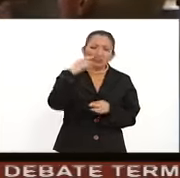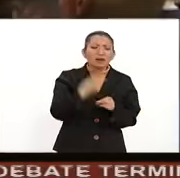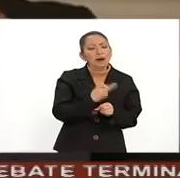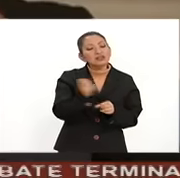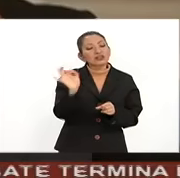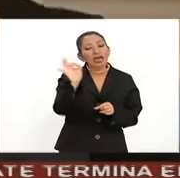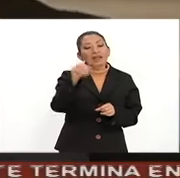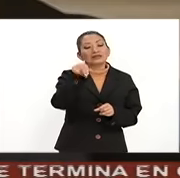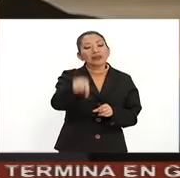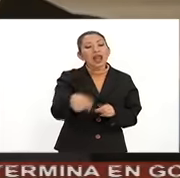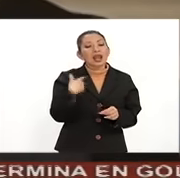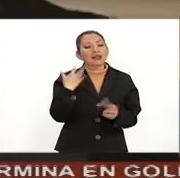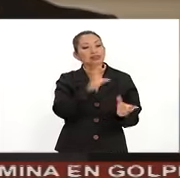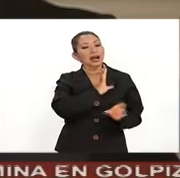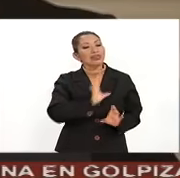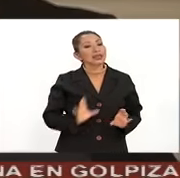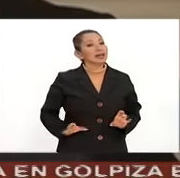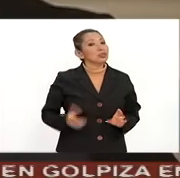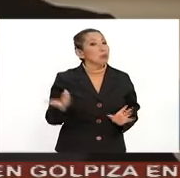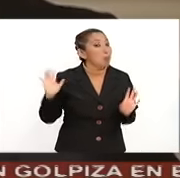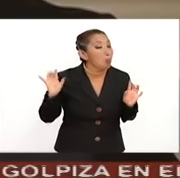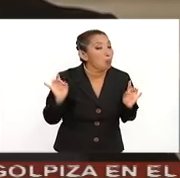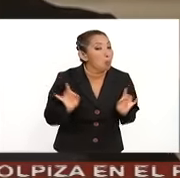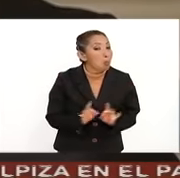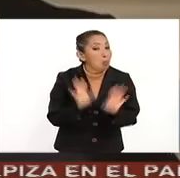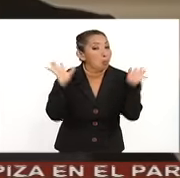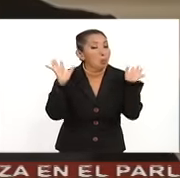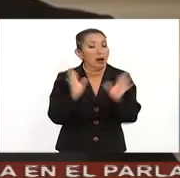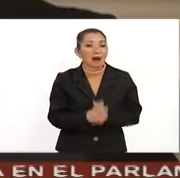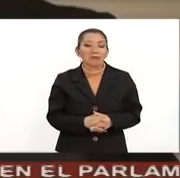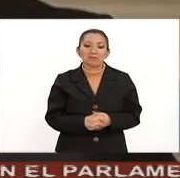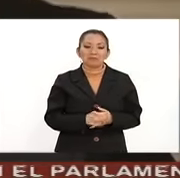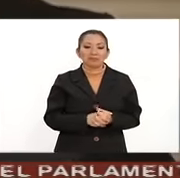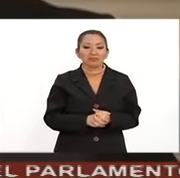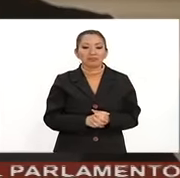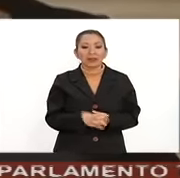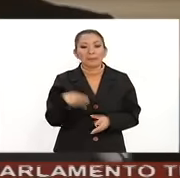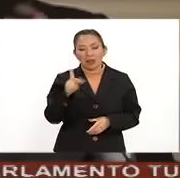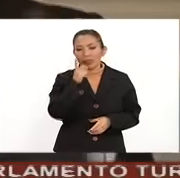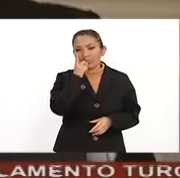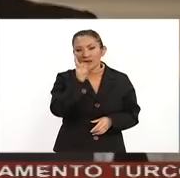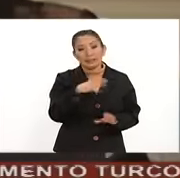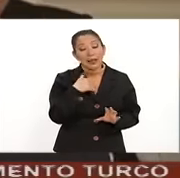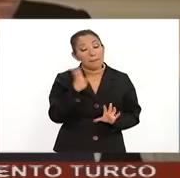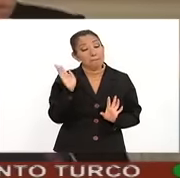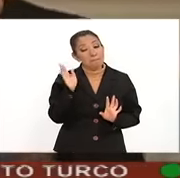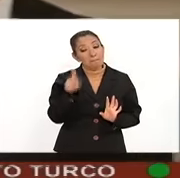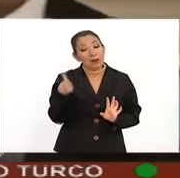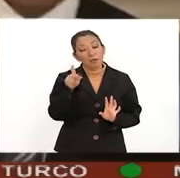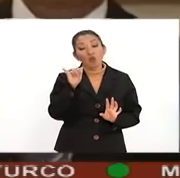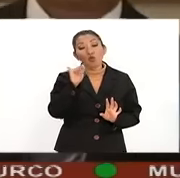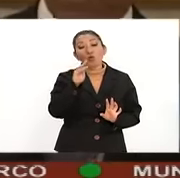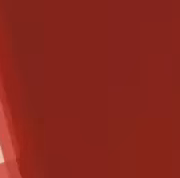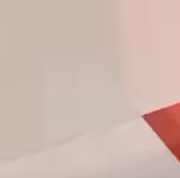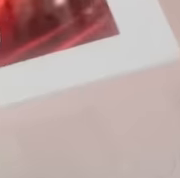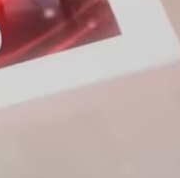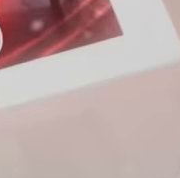hubiera pasado si él hubiera sido el candidato seleccionado por los demócratas? Pero como diríamos en mi pueblo, el hubiera no